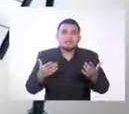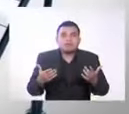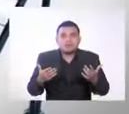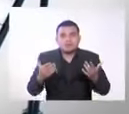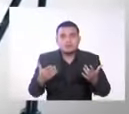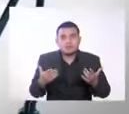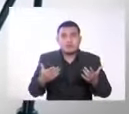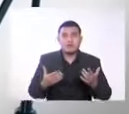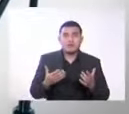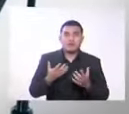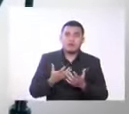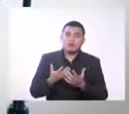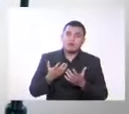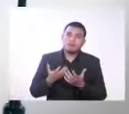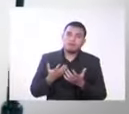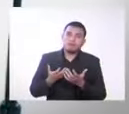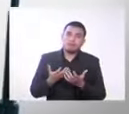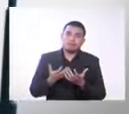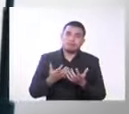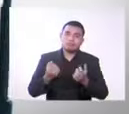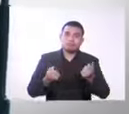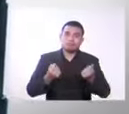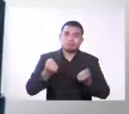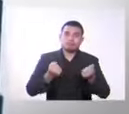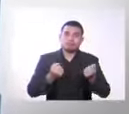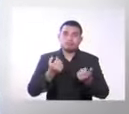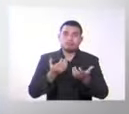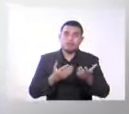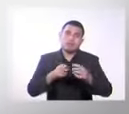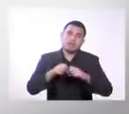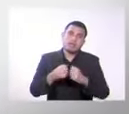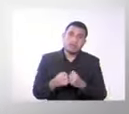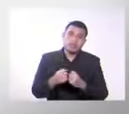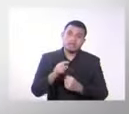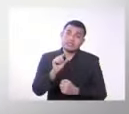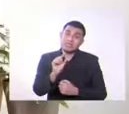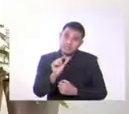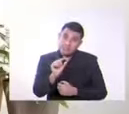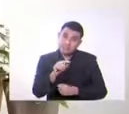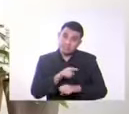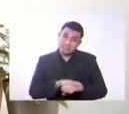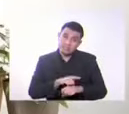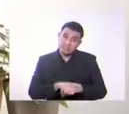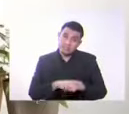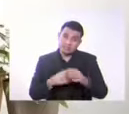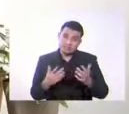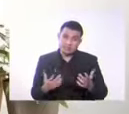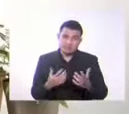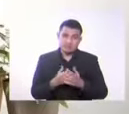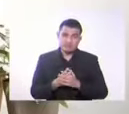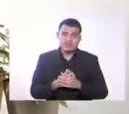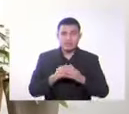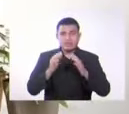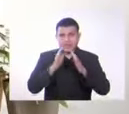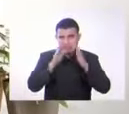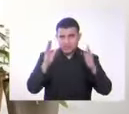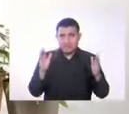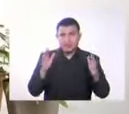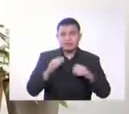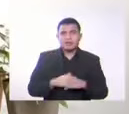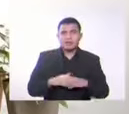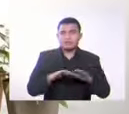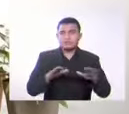difíciles de transportar e instalar. Además, tienen muy poca durabilidad. En general, los paneles solares son